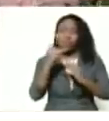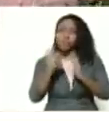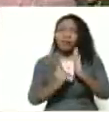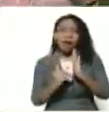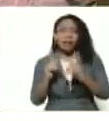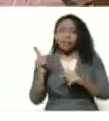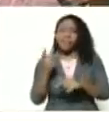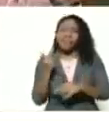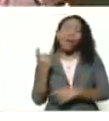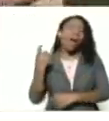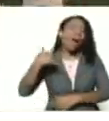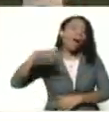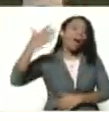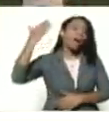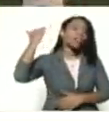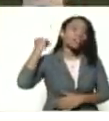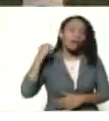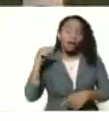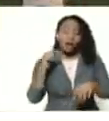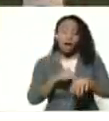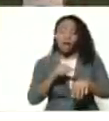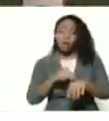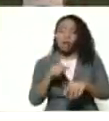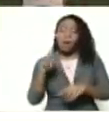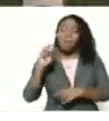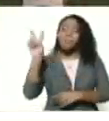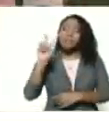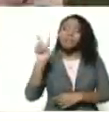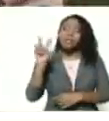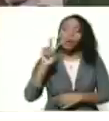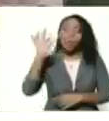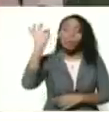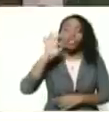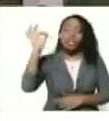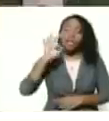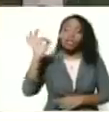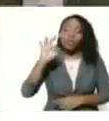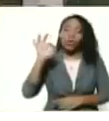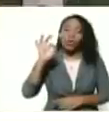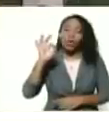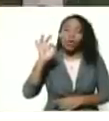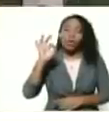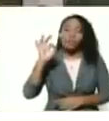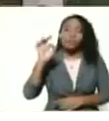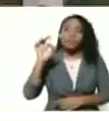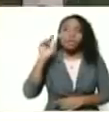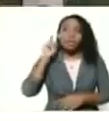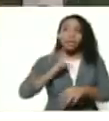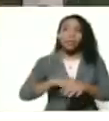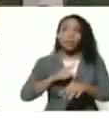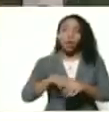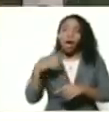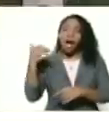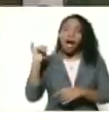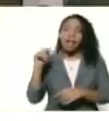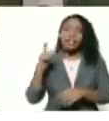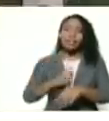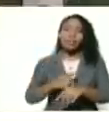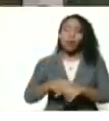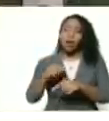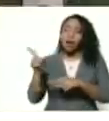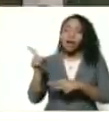llega. ¿Ah? Esto es el 22% de la meta. Tienes un premio. Gracias. Tienes libre esta